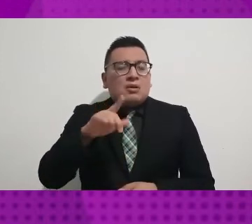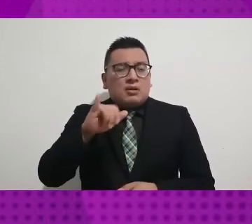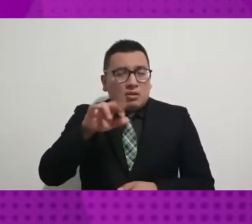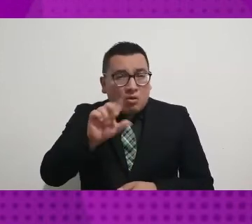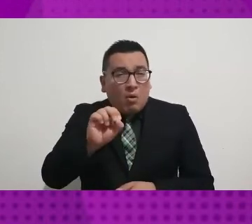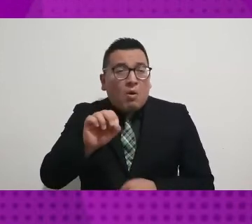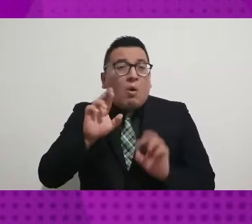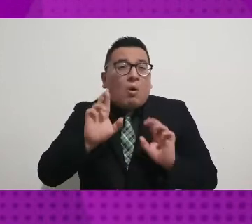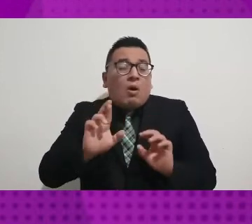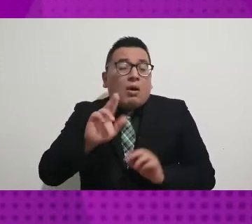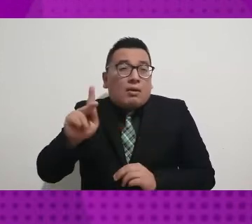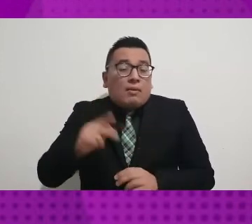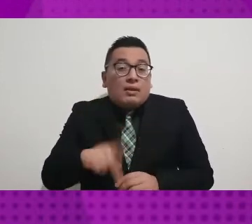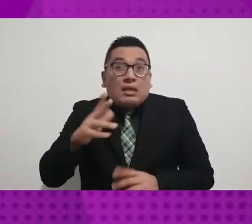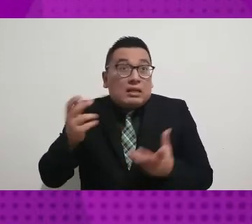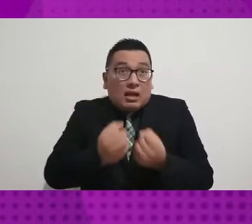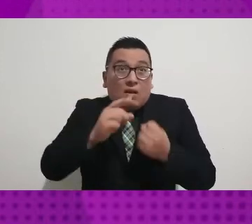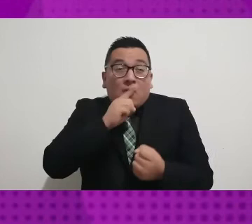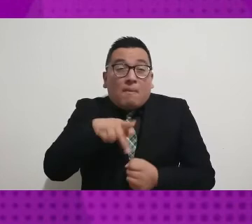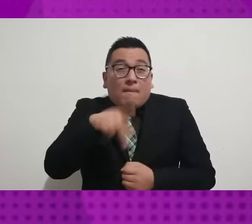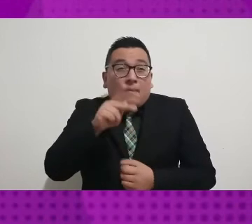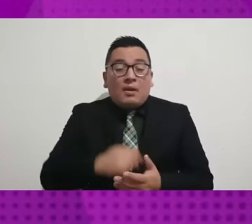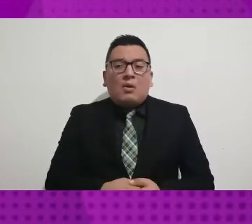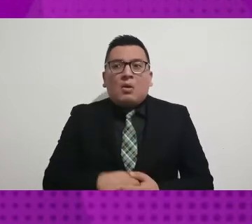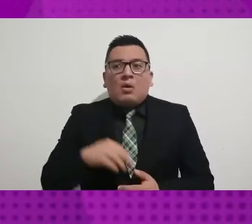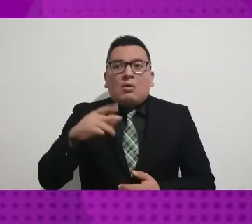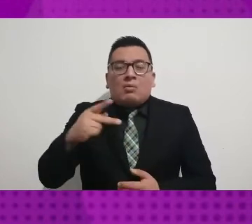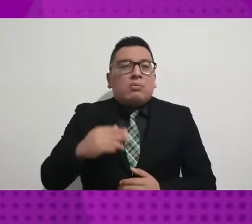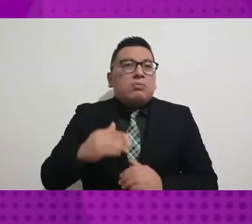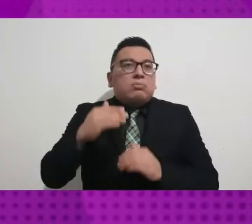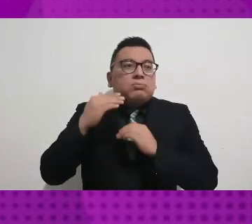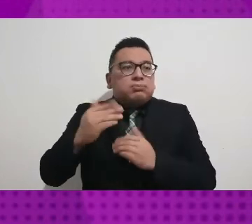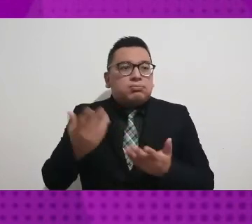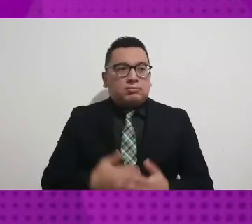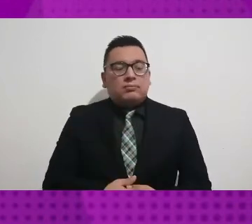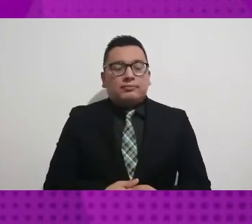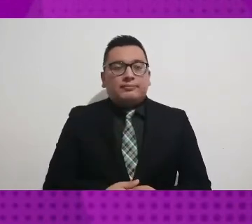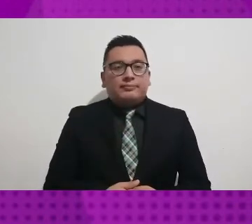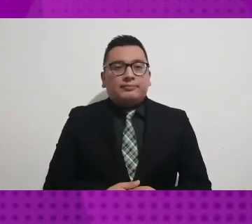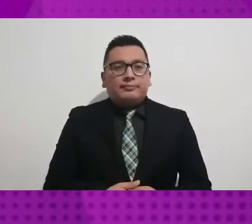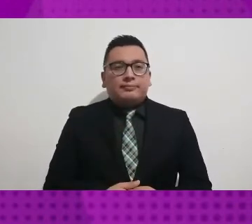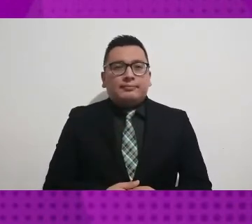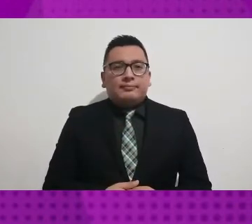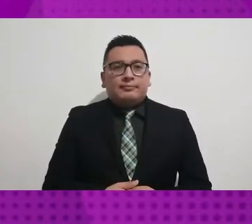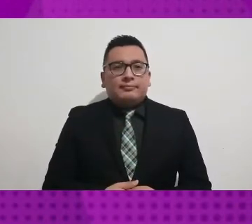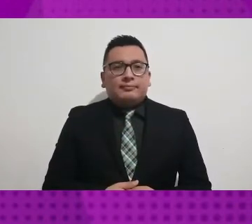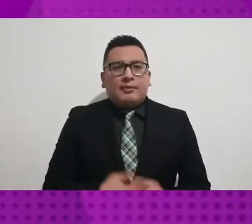por representación proporcional, a pesar de no haber ganado o incluso haber limitado la norma, ¿no?